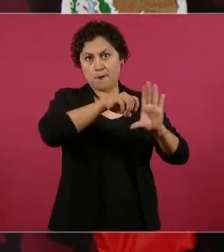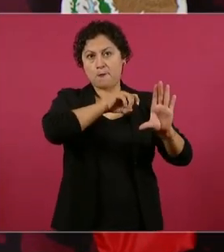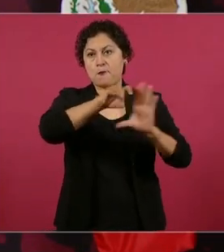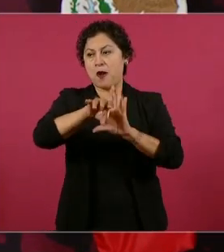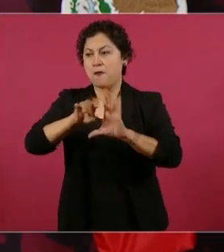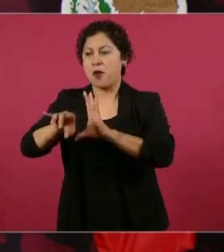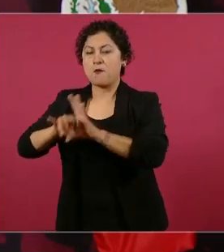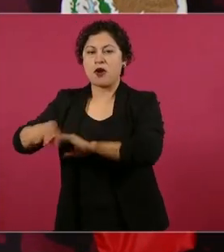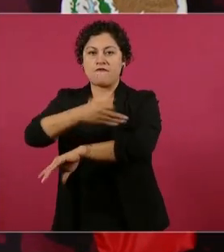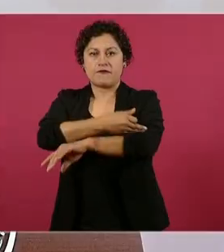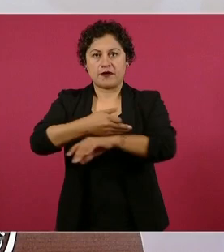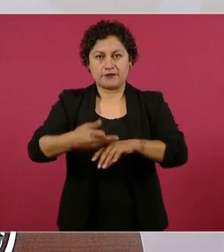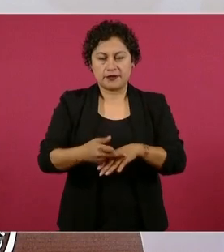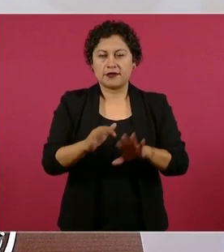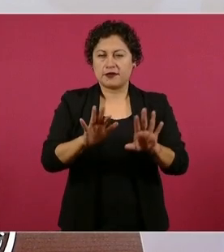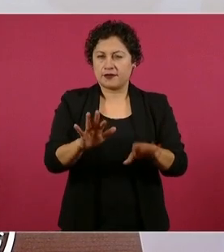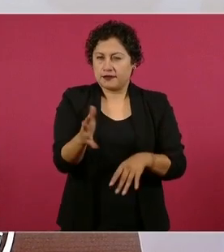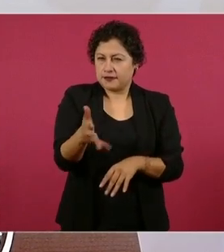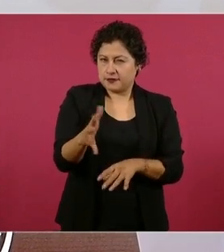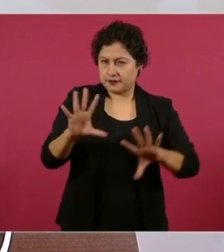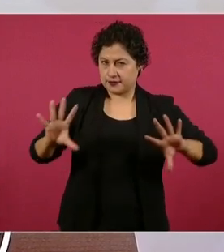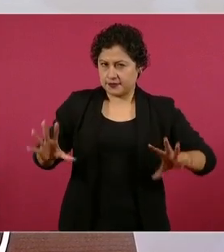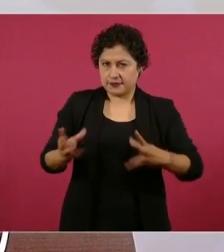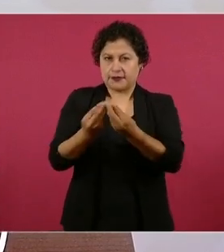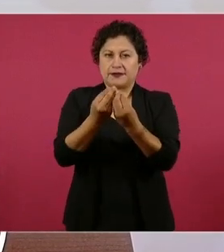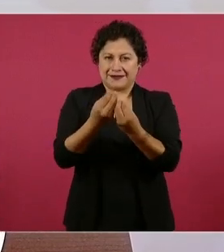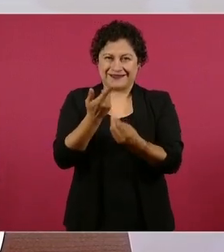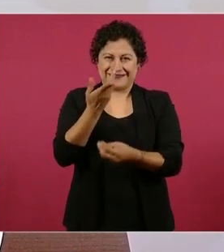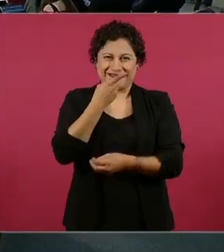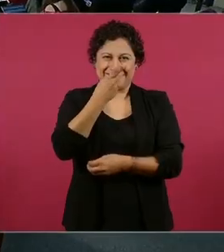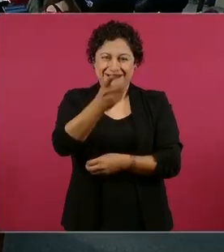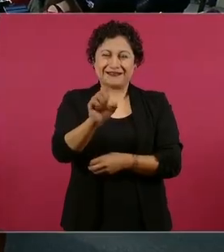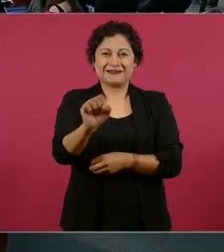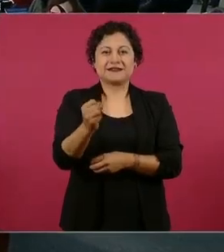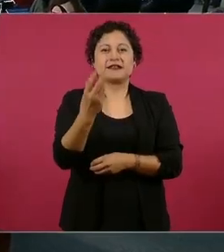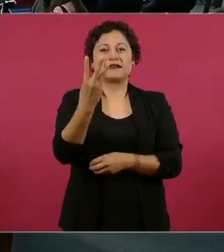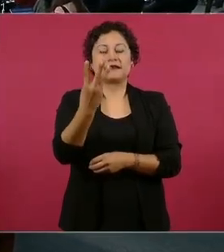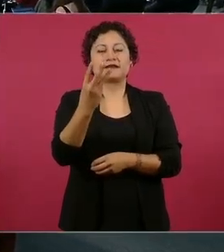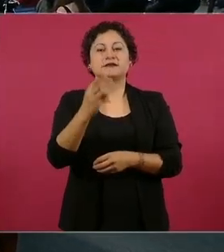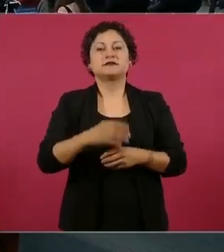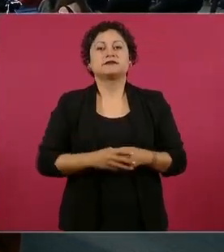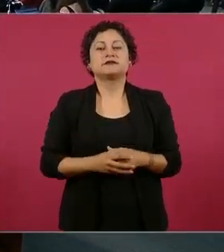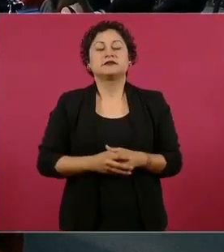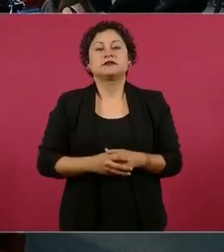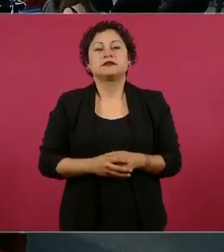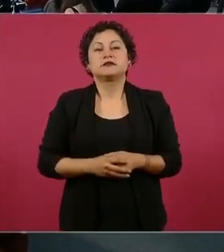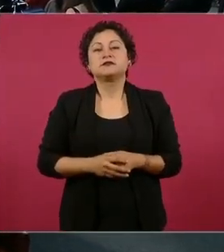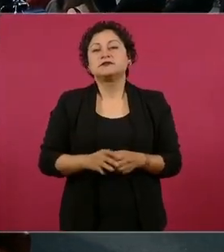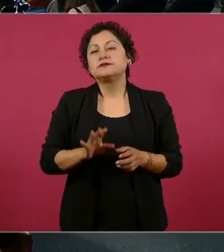los 63. Sí, deben de estar